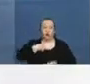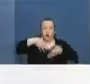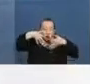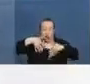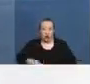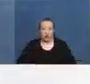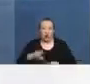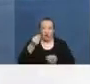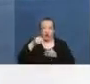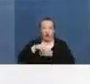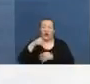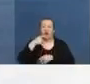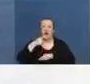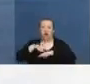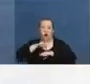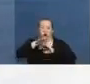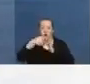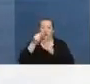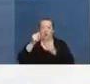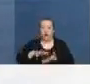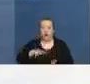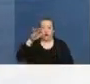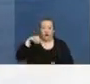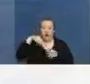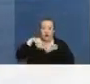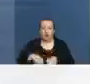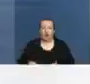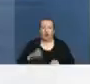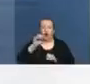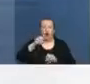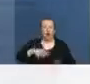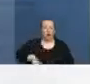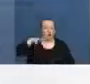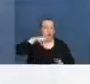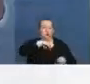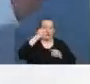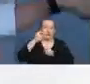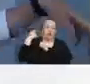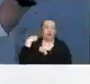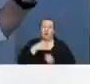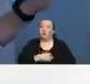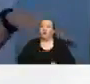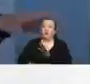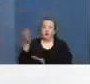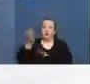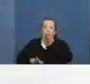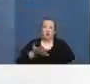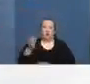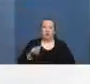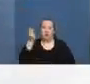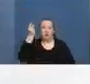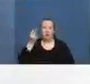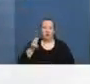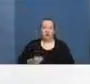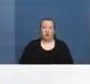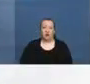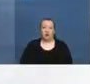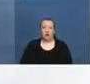en el desierto acatar lo hemos llevado en saco a los paraísos fiscales en paraísos fiscales que iban a depositar en sacos